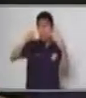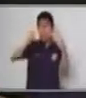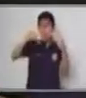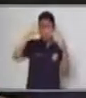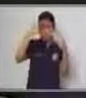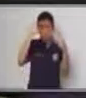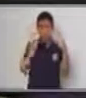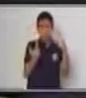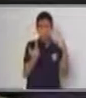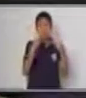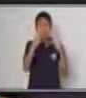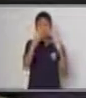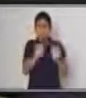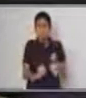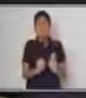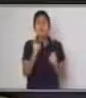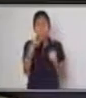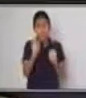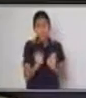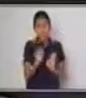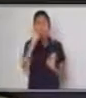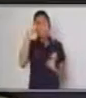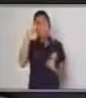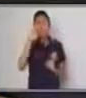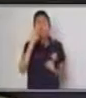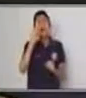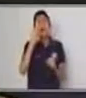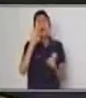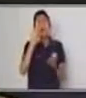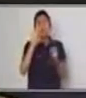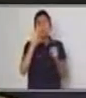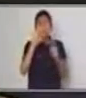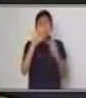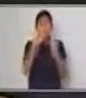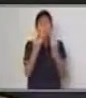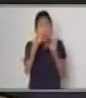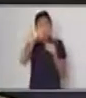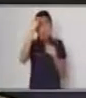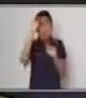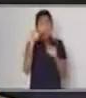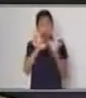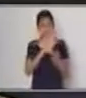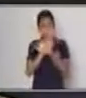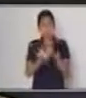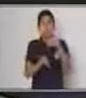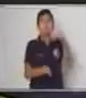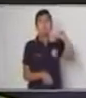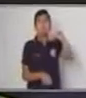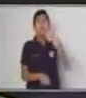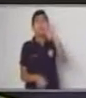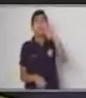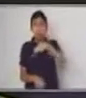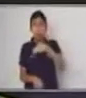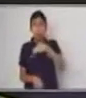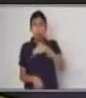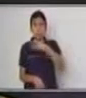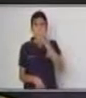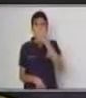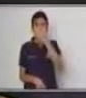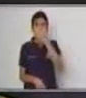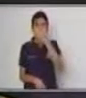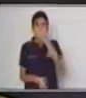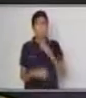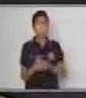nuestra descomposición en factores primos. Imaginemos que quiero encontrar el mínimo común múltiplo